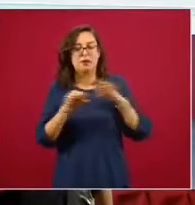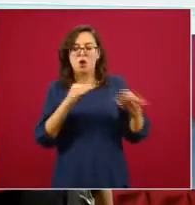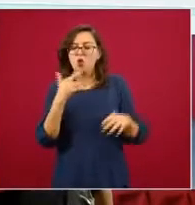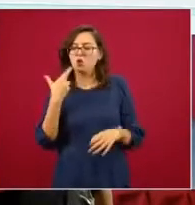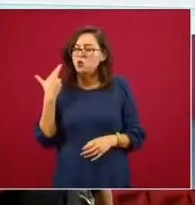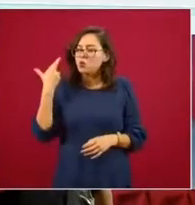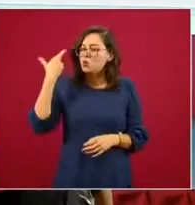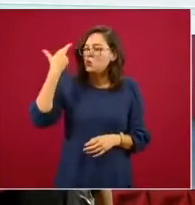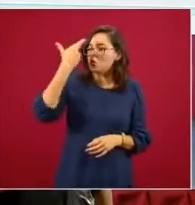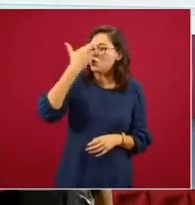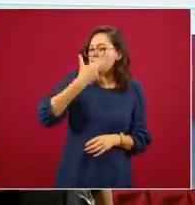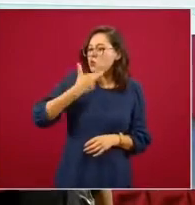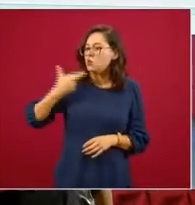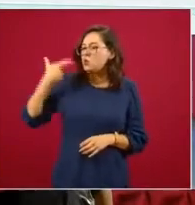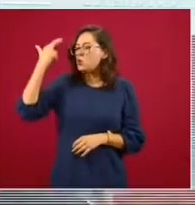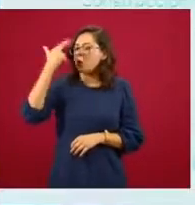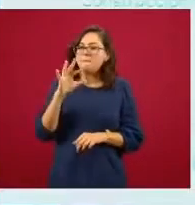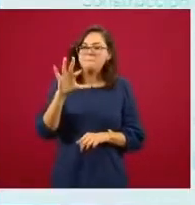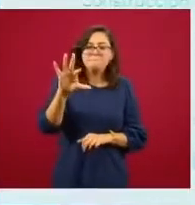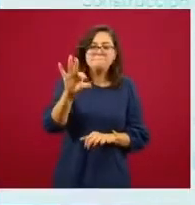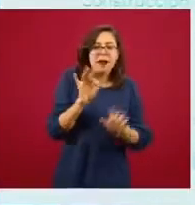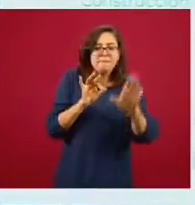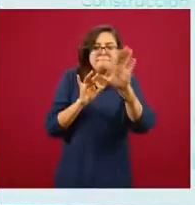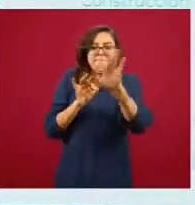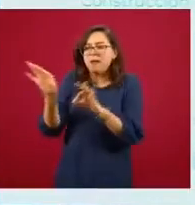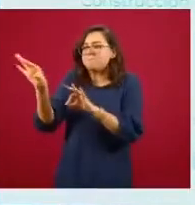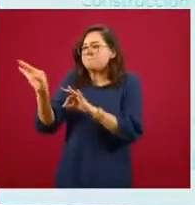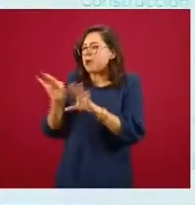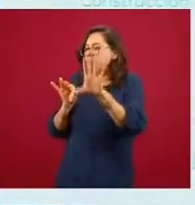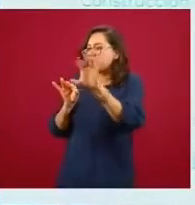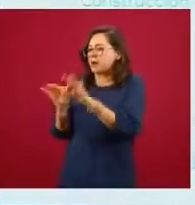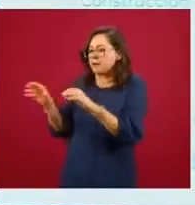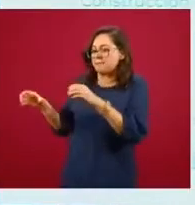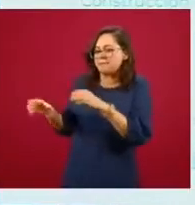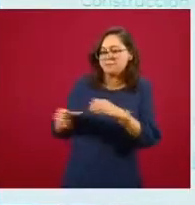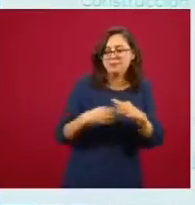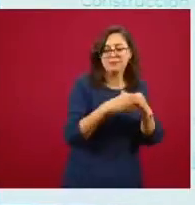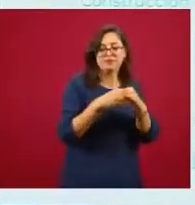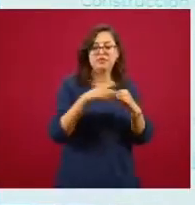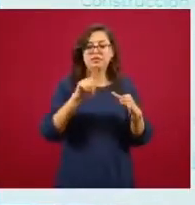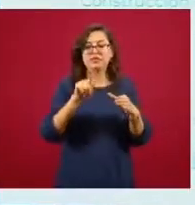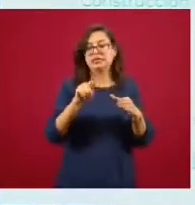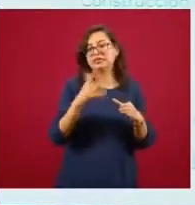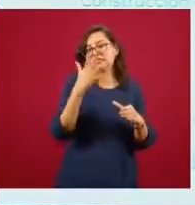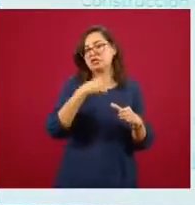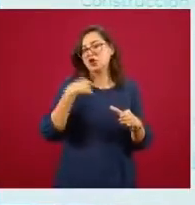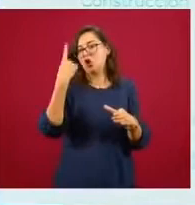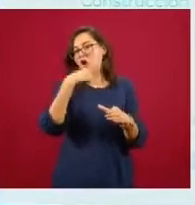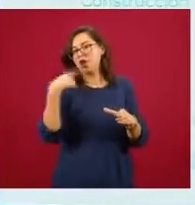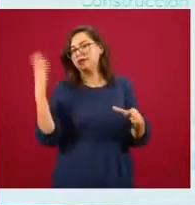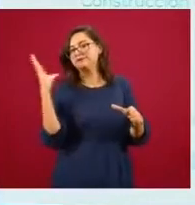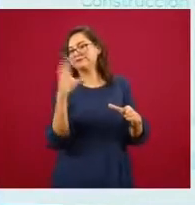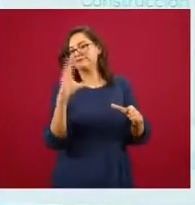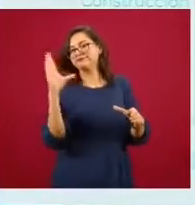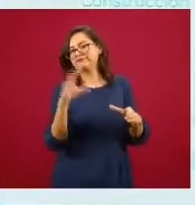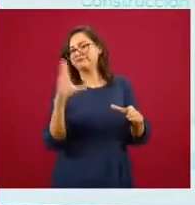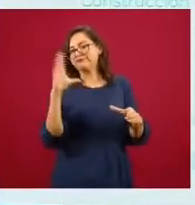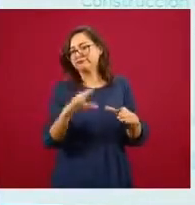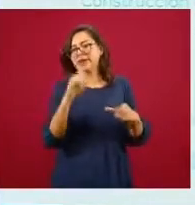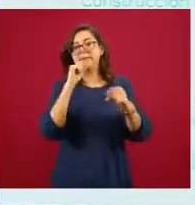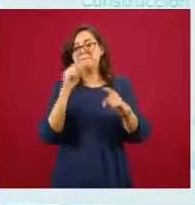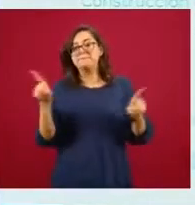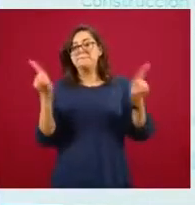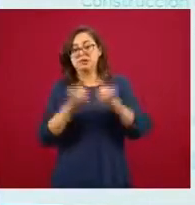poder hacer este reclutamiento y para poder dar la capacitación de 75 horas, así como para dar la supervisión